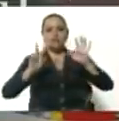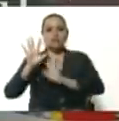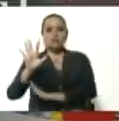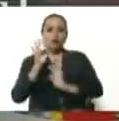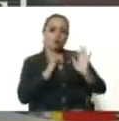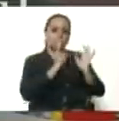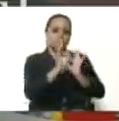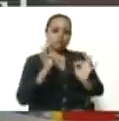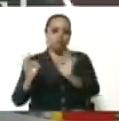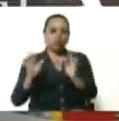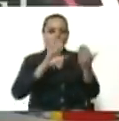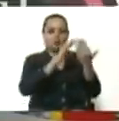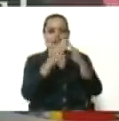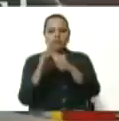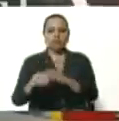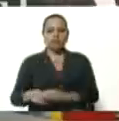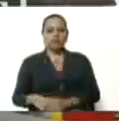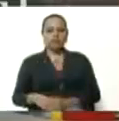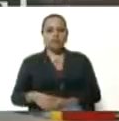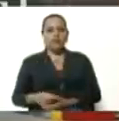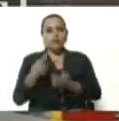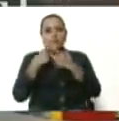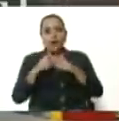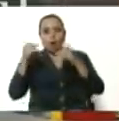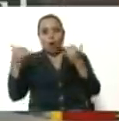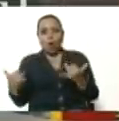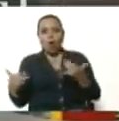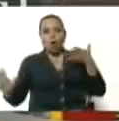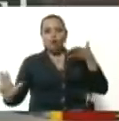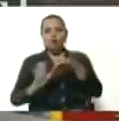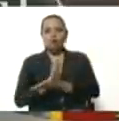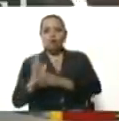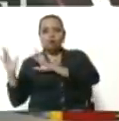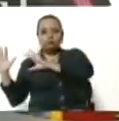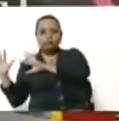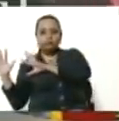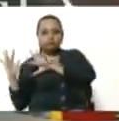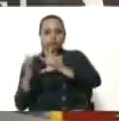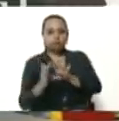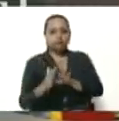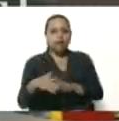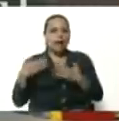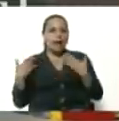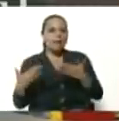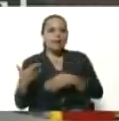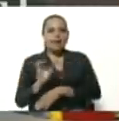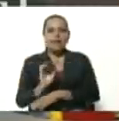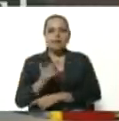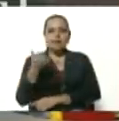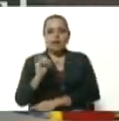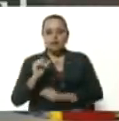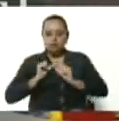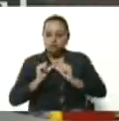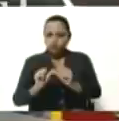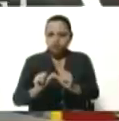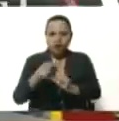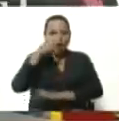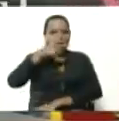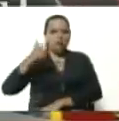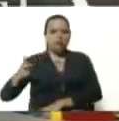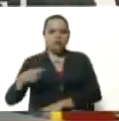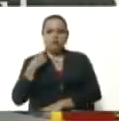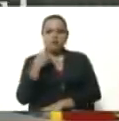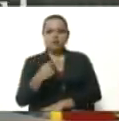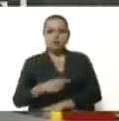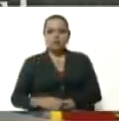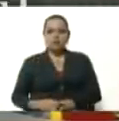transmisión comunitaria. Pero cuando nos vamos a los casos importados, la alerta que permanentemente hemos hecho a la población,